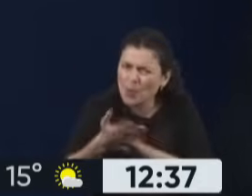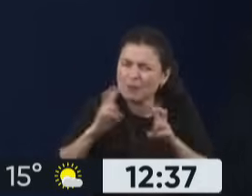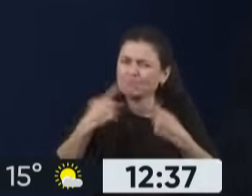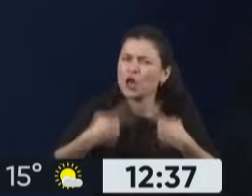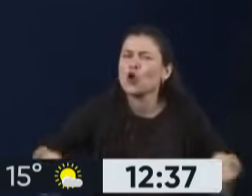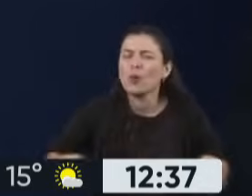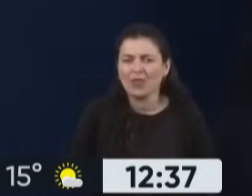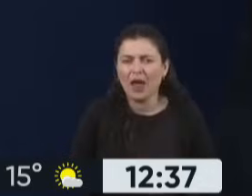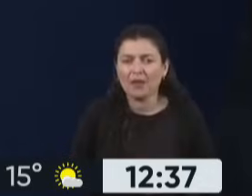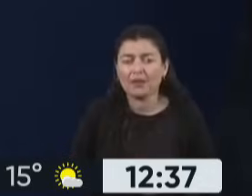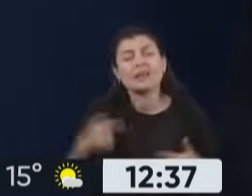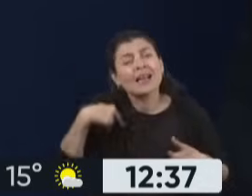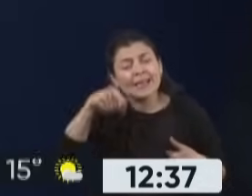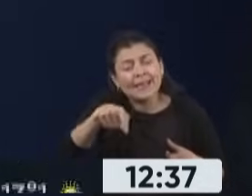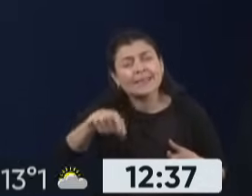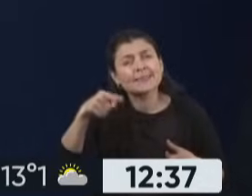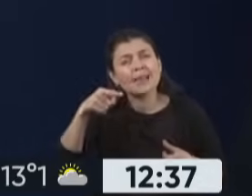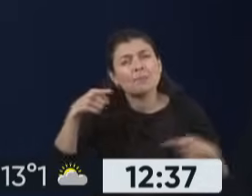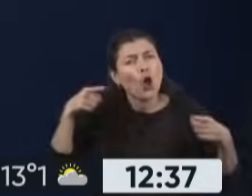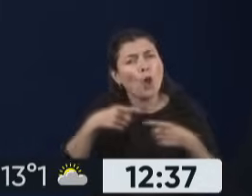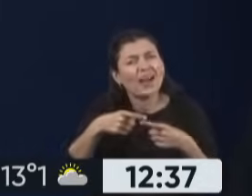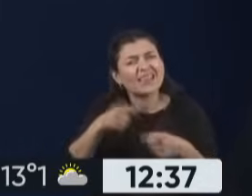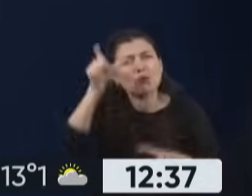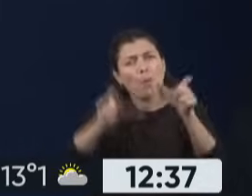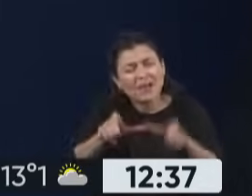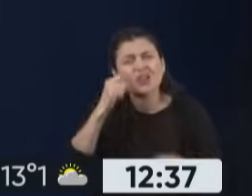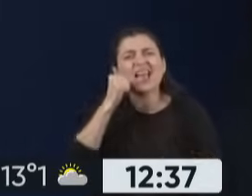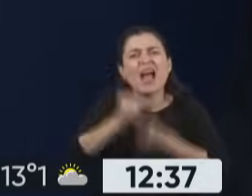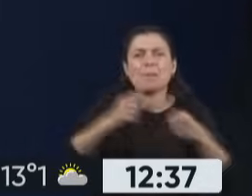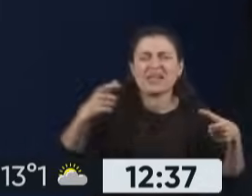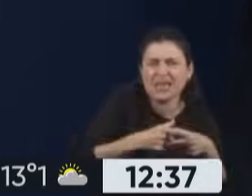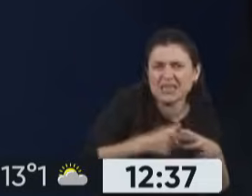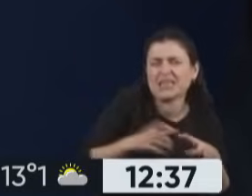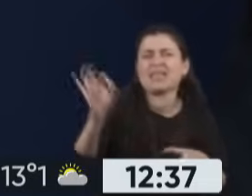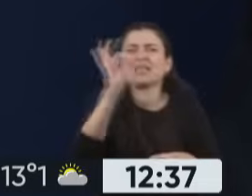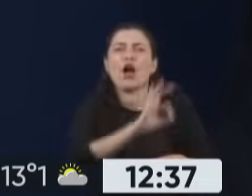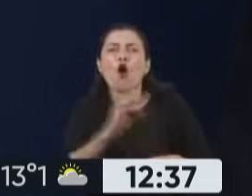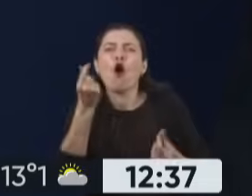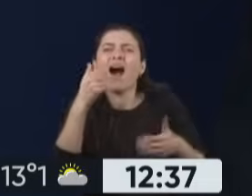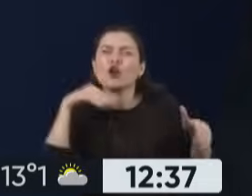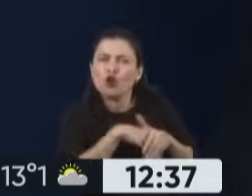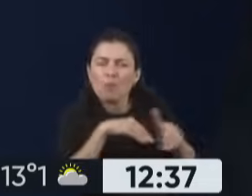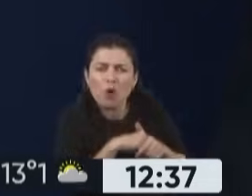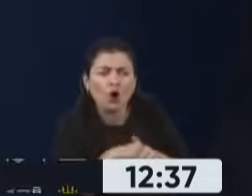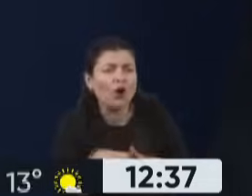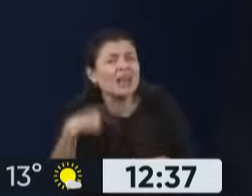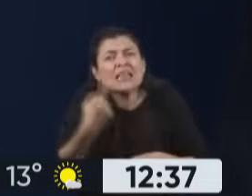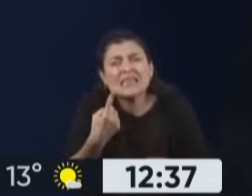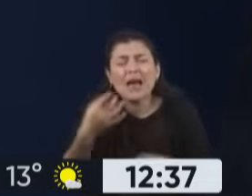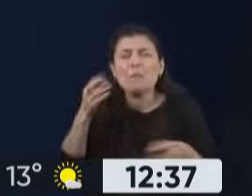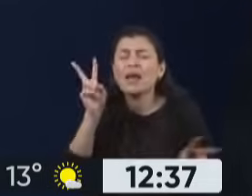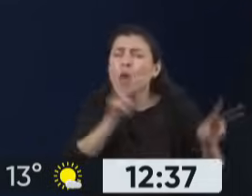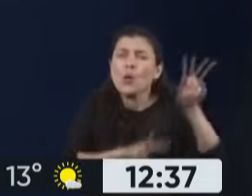pequeños emprendimientos, pequeños ahorros, y que tienen que hacer malabares para lograr que sus